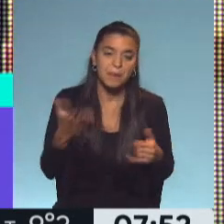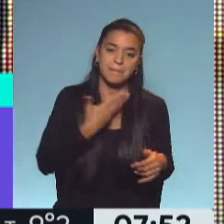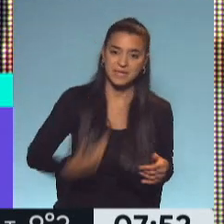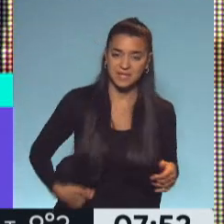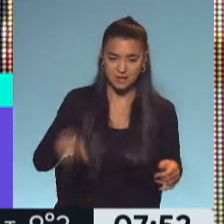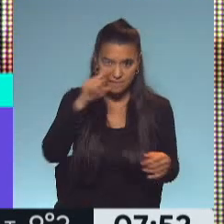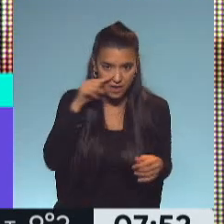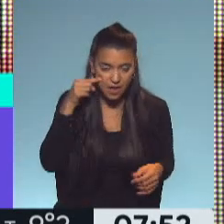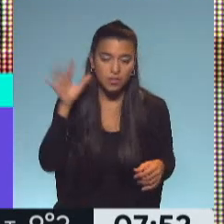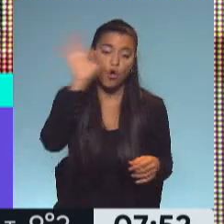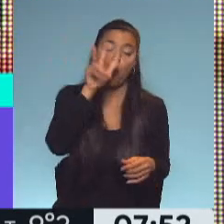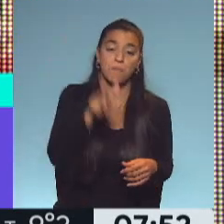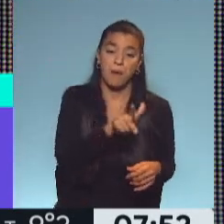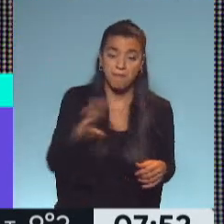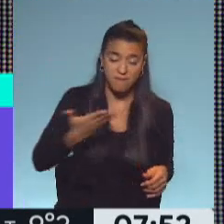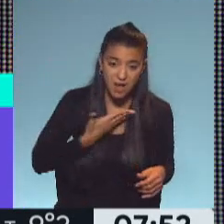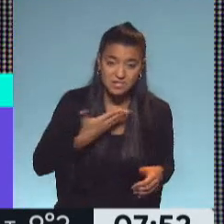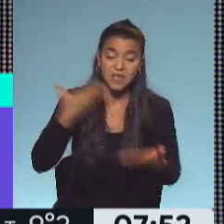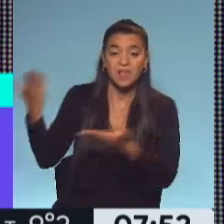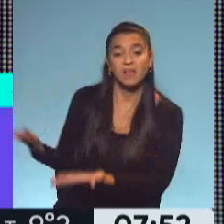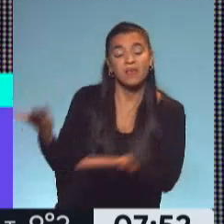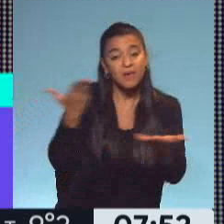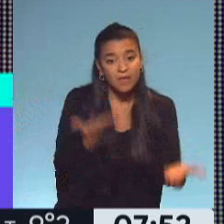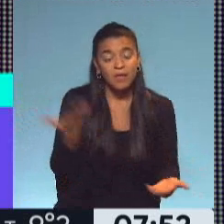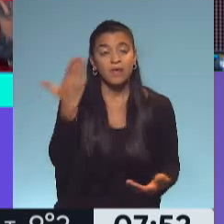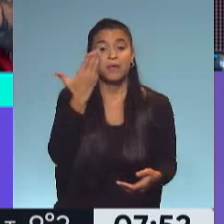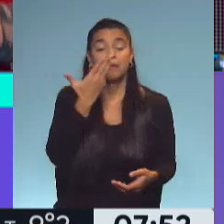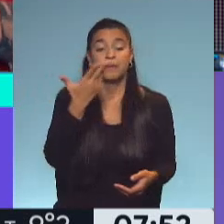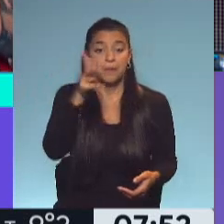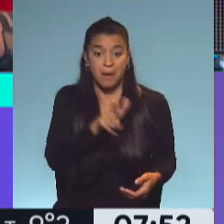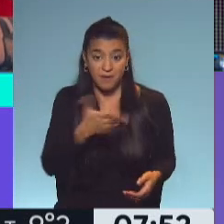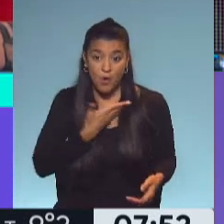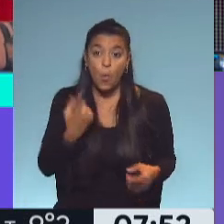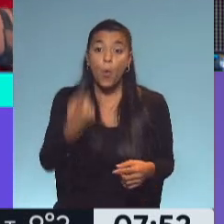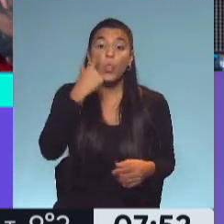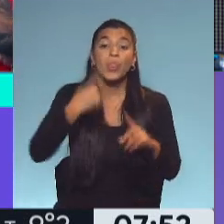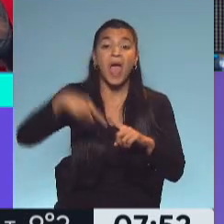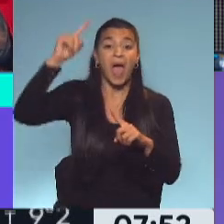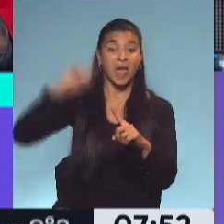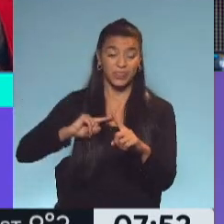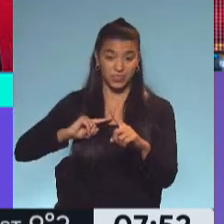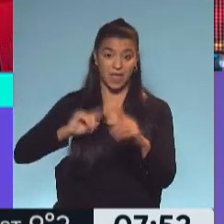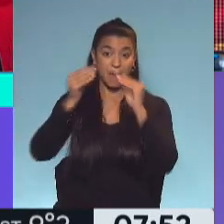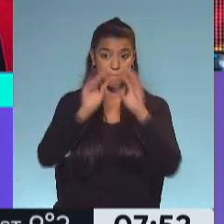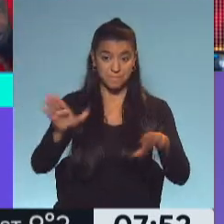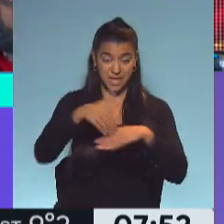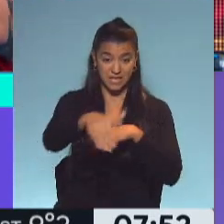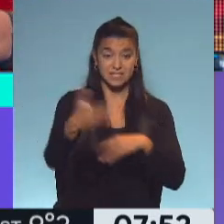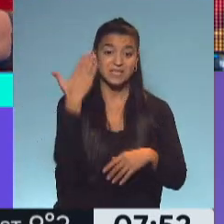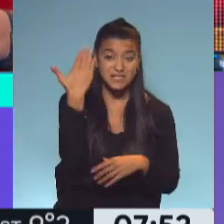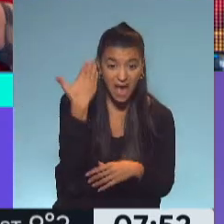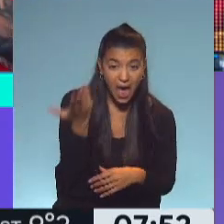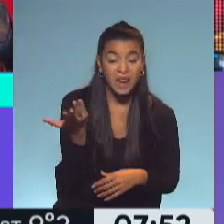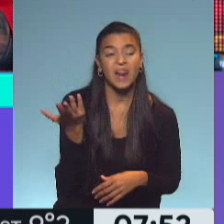Alberto Fernández, o que el Papa Francisco reciba al presidente Alberto Fernández un día antes de que se inicie un seminario en donde